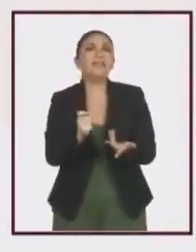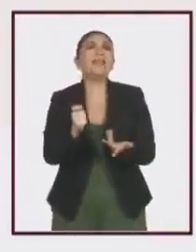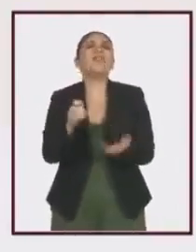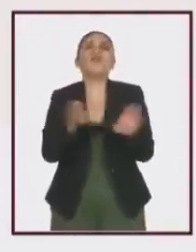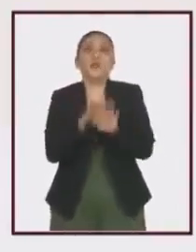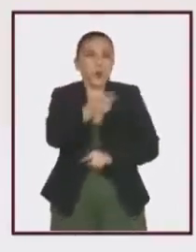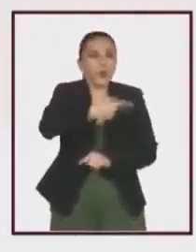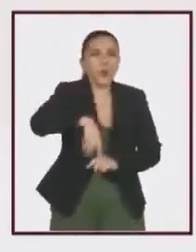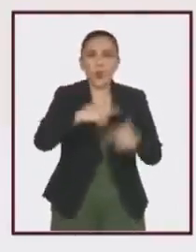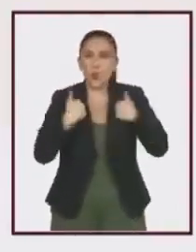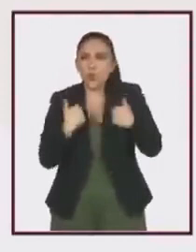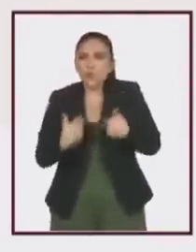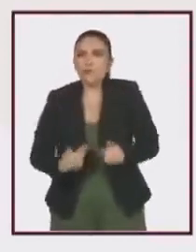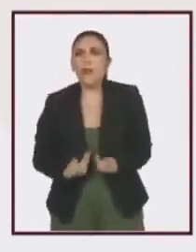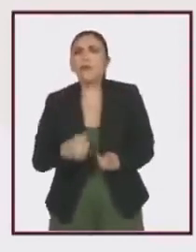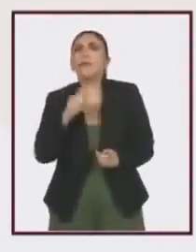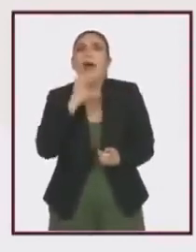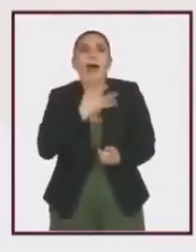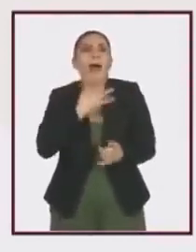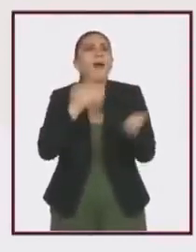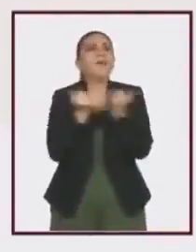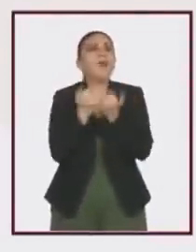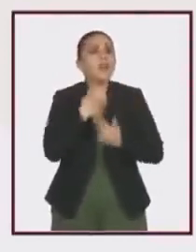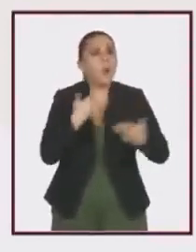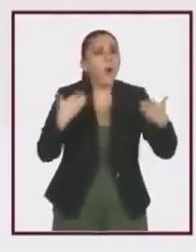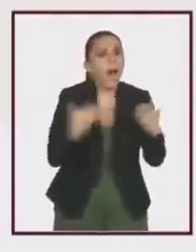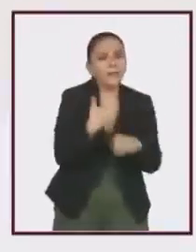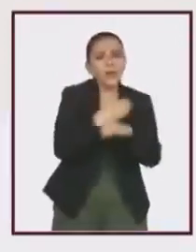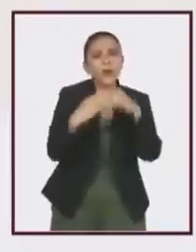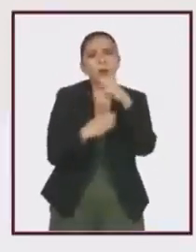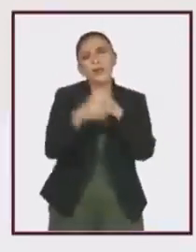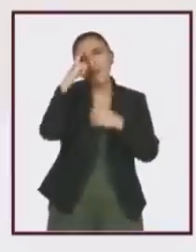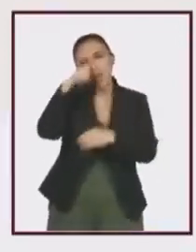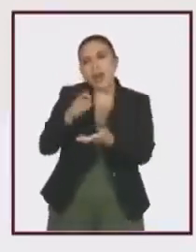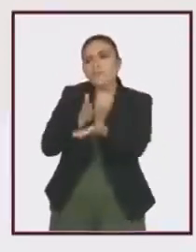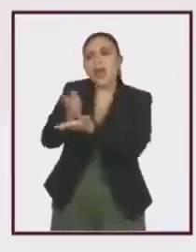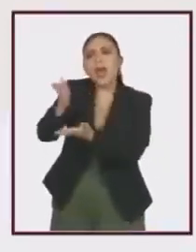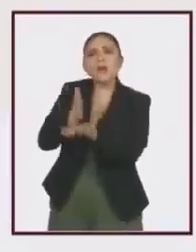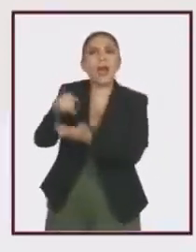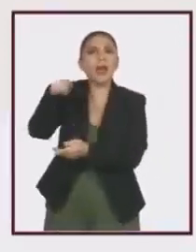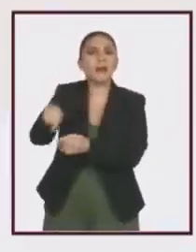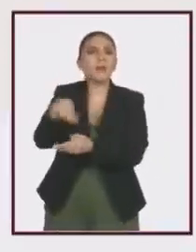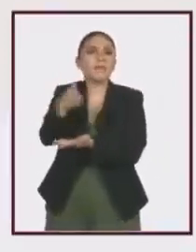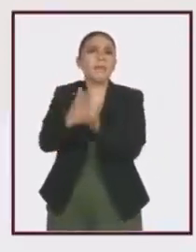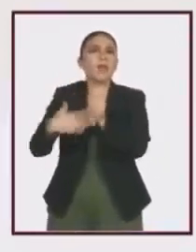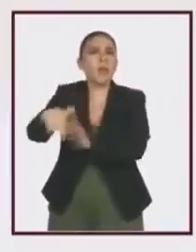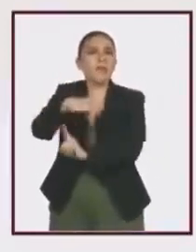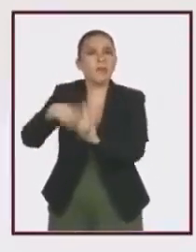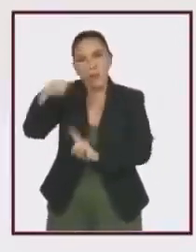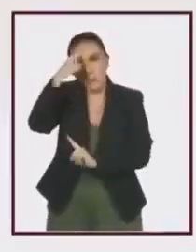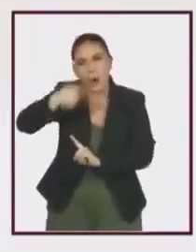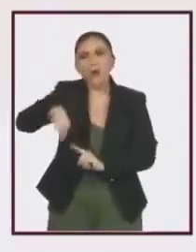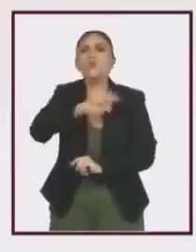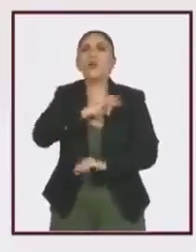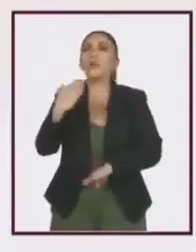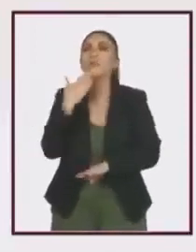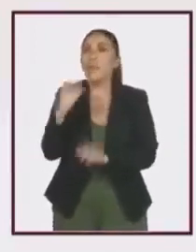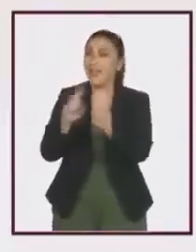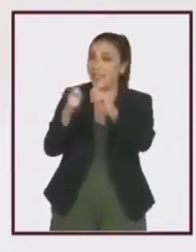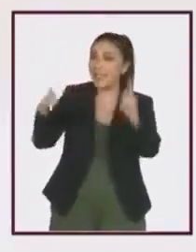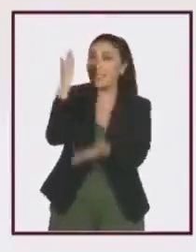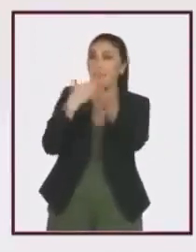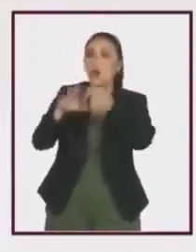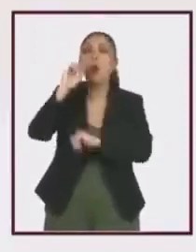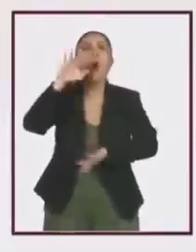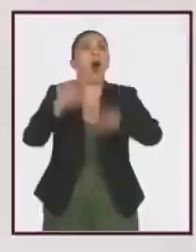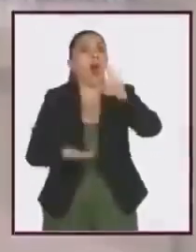seres humanos interviniendo en el medio ambiente para favorecer su desarrollo o para impedirlo.